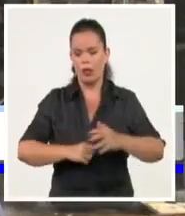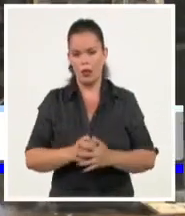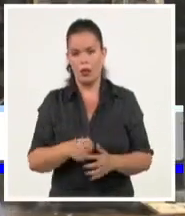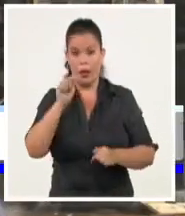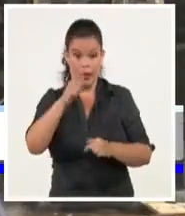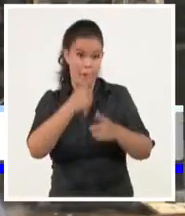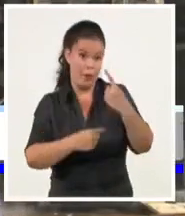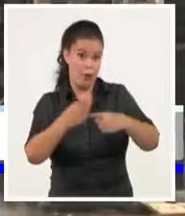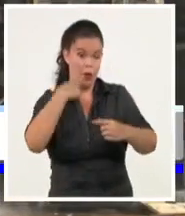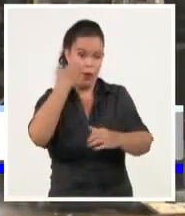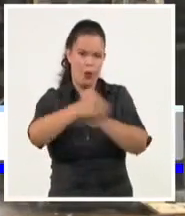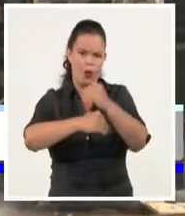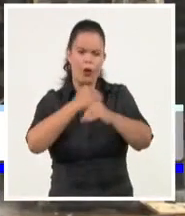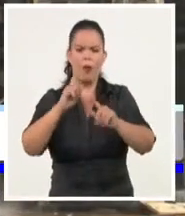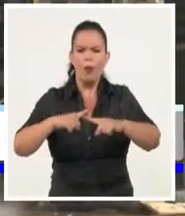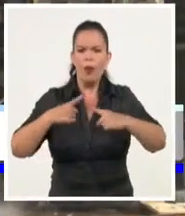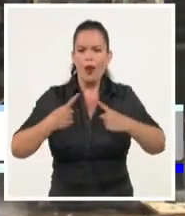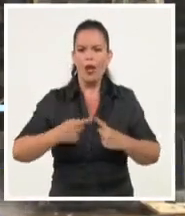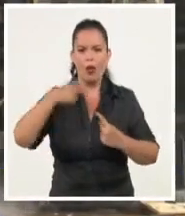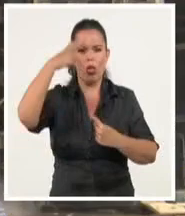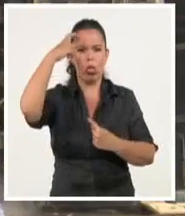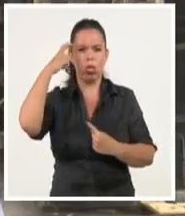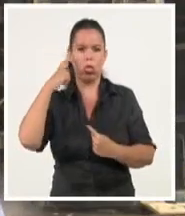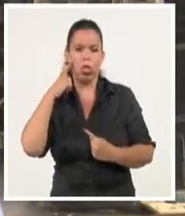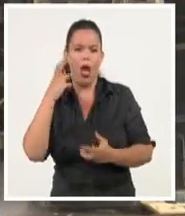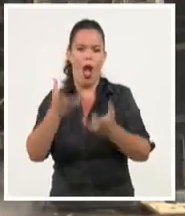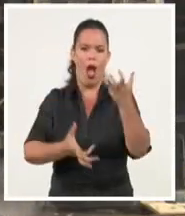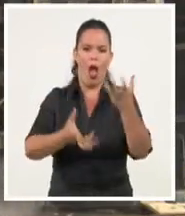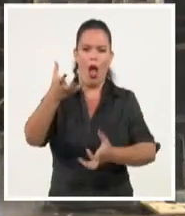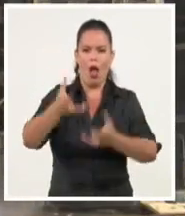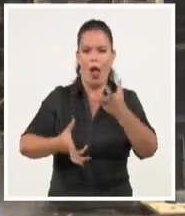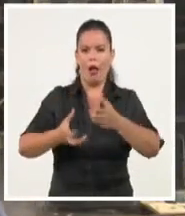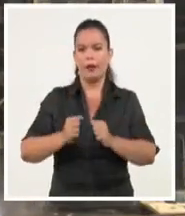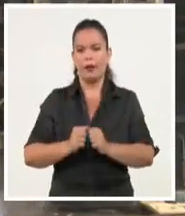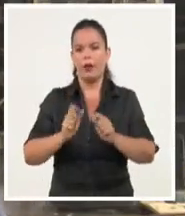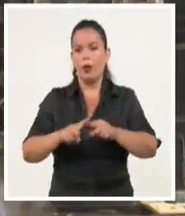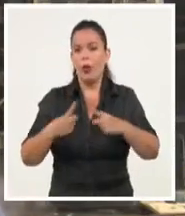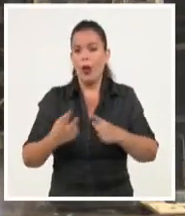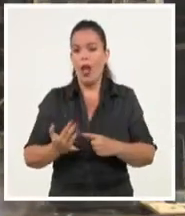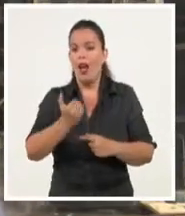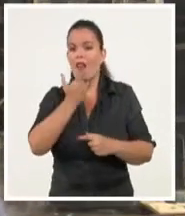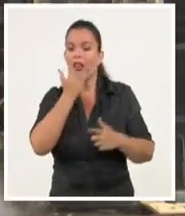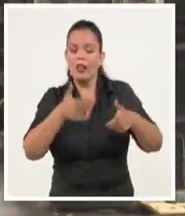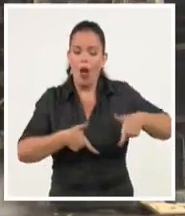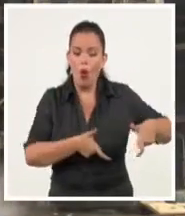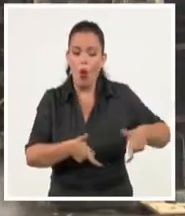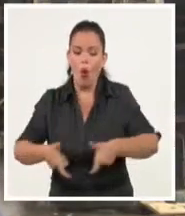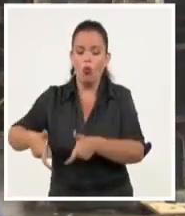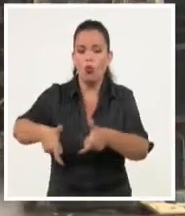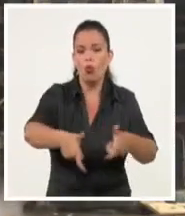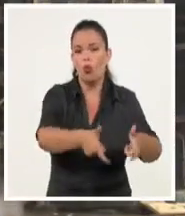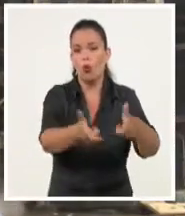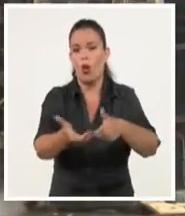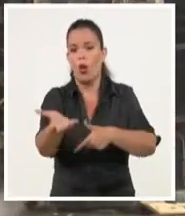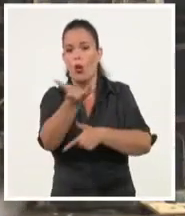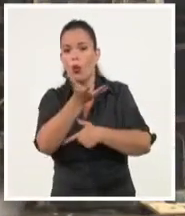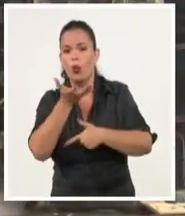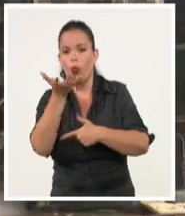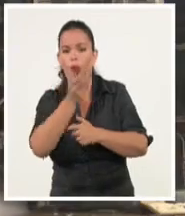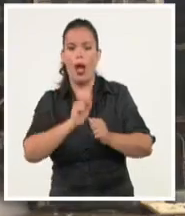es precisamente el estado en que se encuentra la caldera, donde tiene daños en los conductos, tanto de aire como de gases, donde